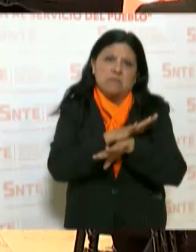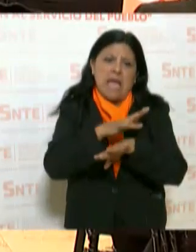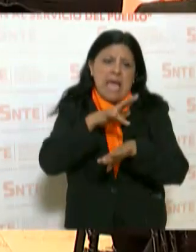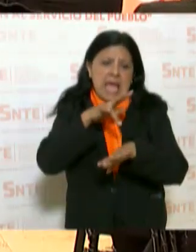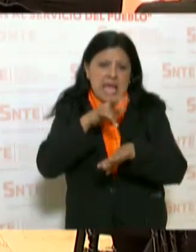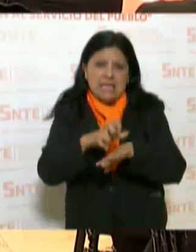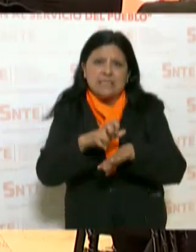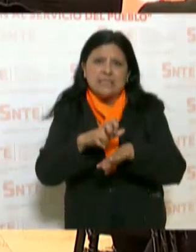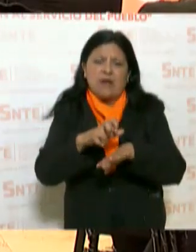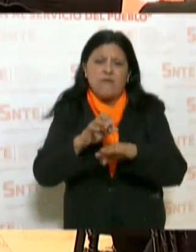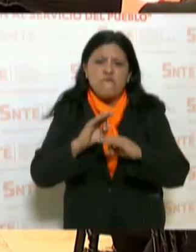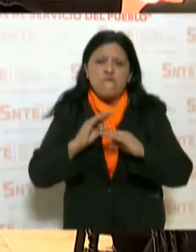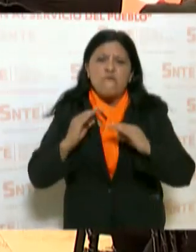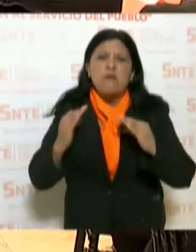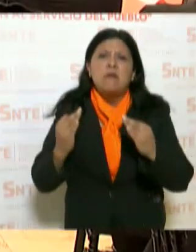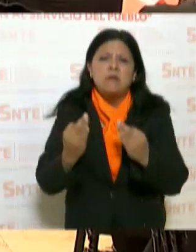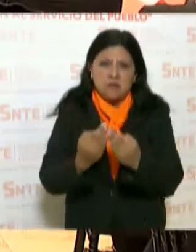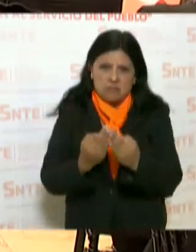decisión.